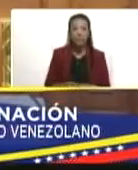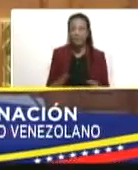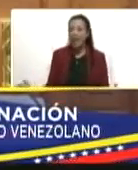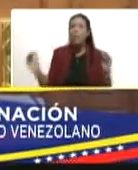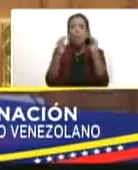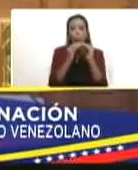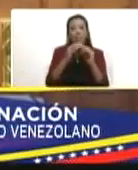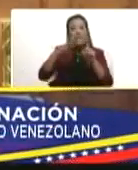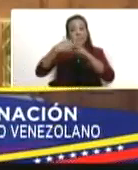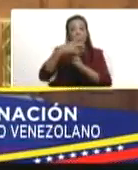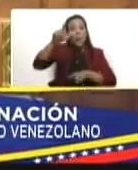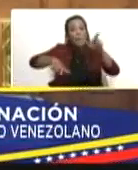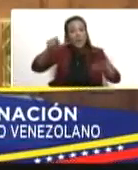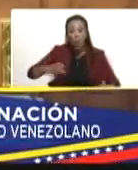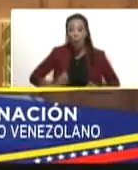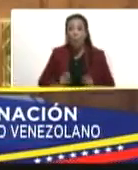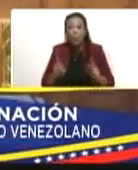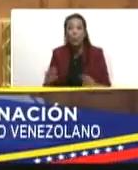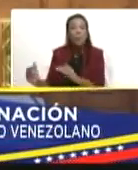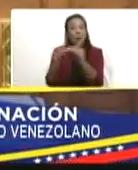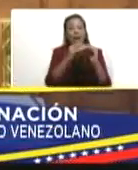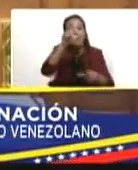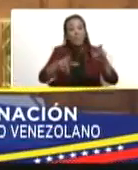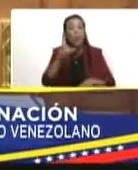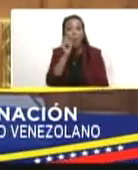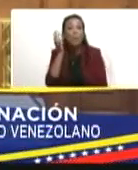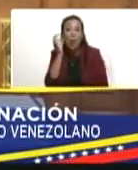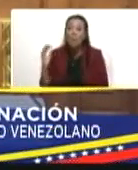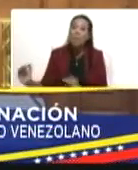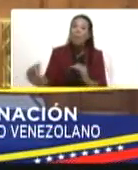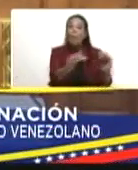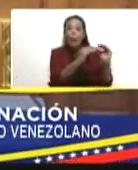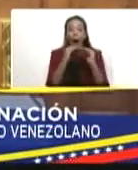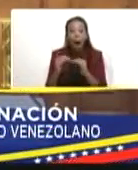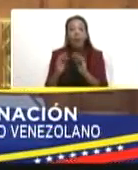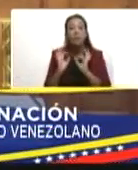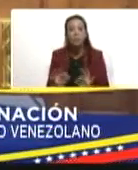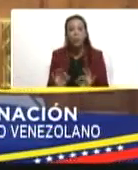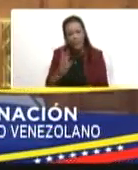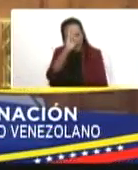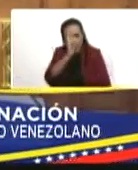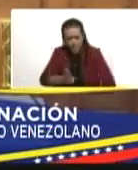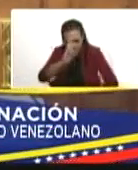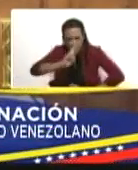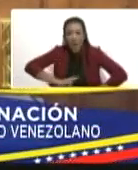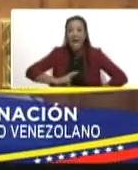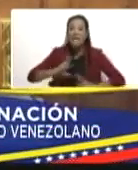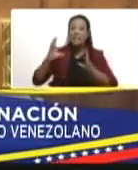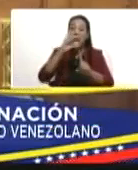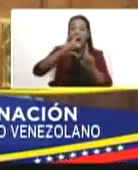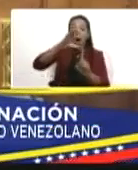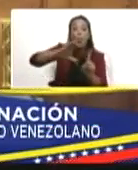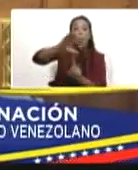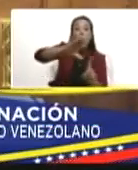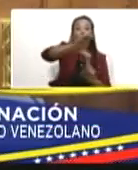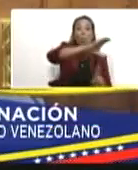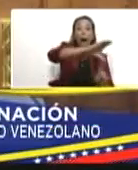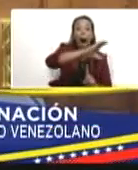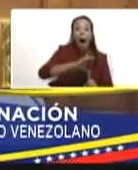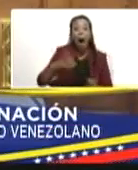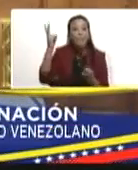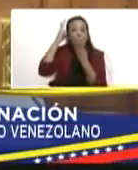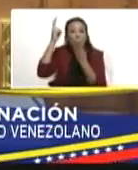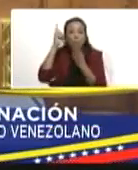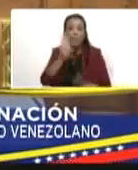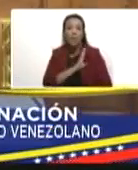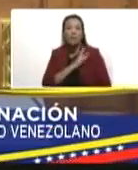igualdad de condiciones y oportunidades para todos y todas y del respeto a la diversidad cultural étnica y